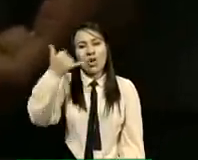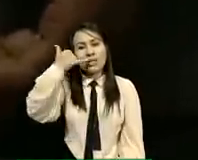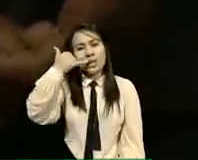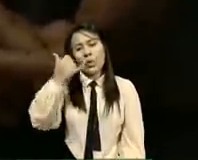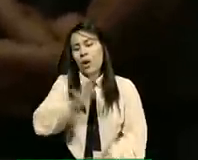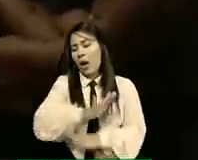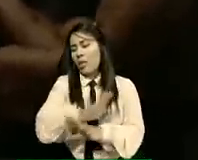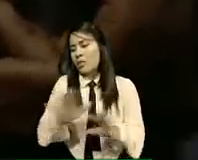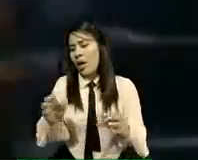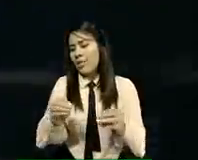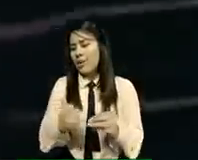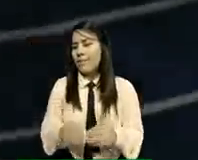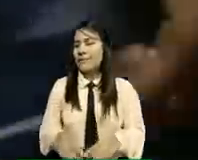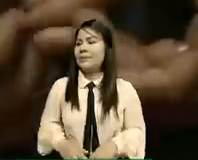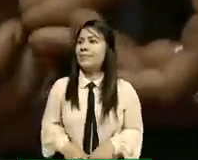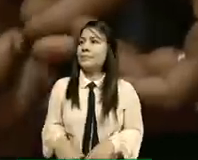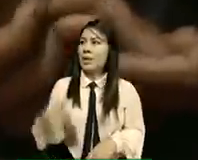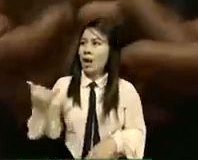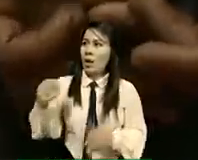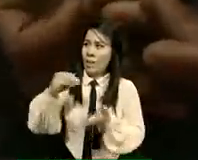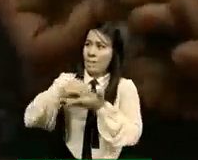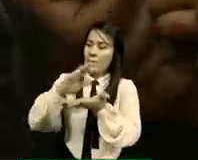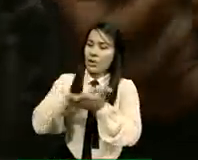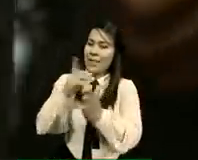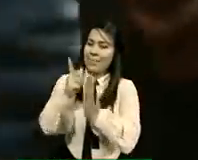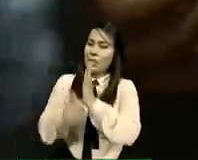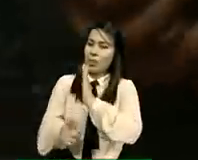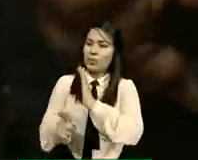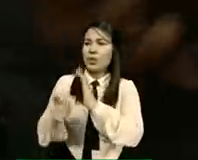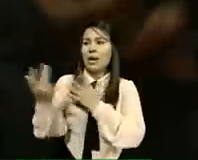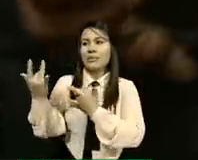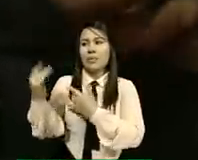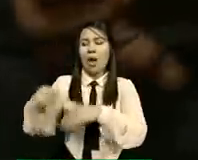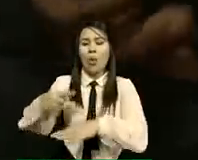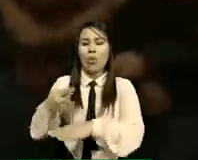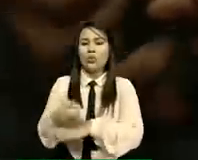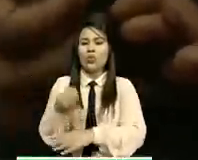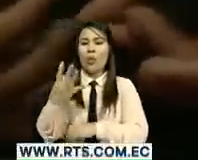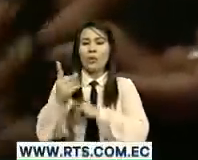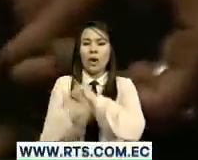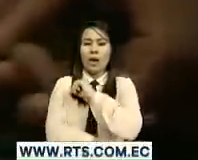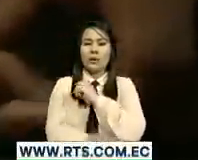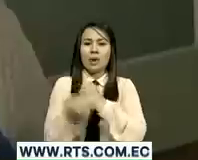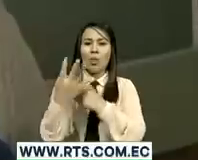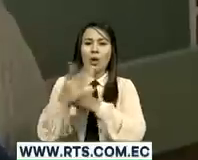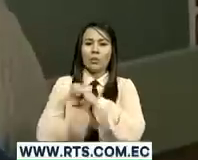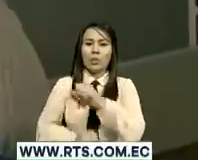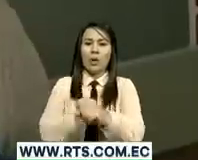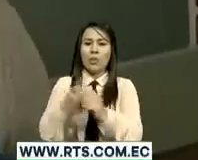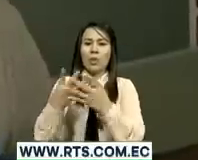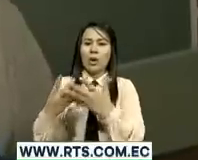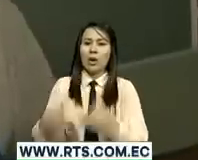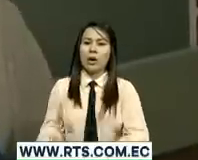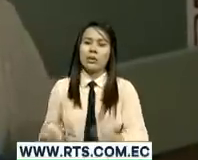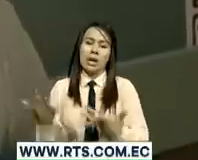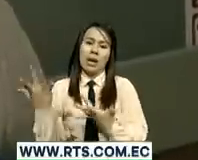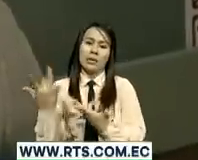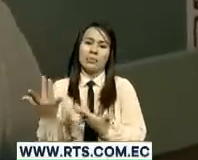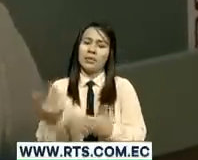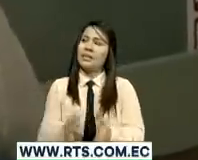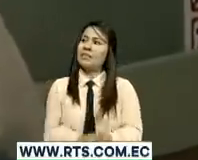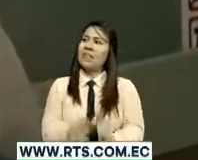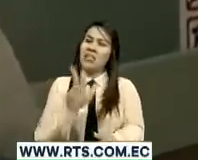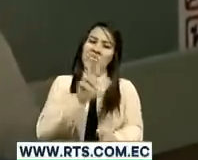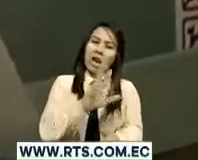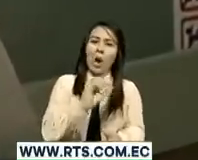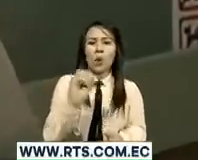asalto, y ahora se encuentra enfrentando un proceso penal. Esto es un robo mediante amenaza e intimidación. Está establecido en